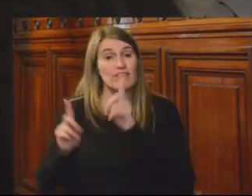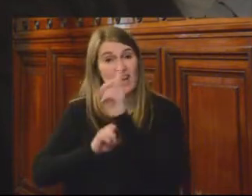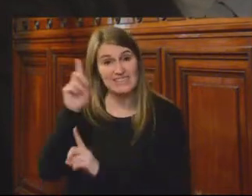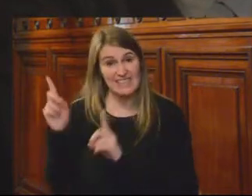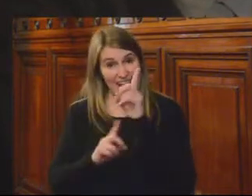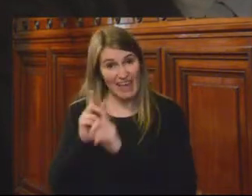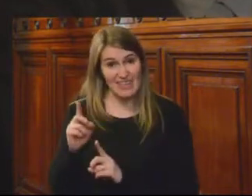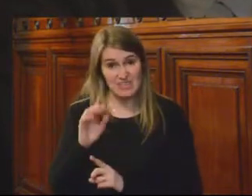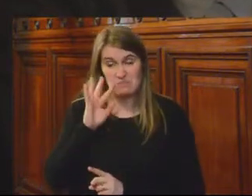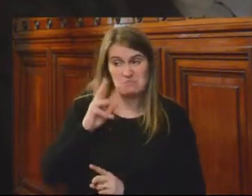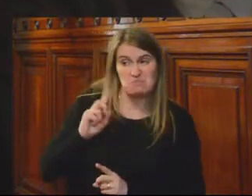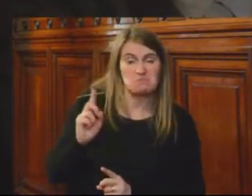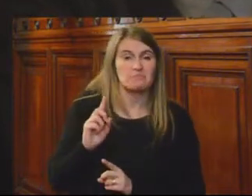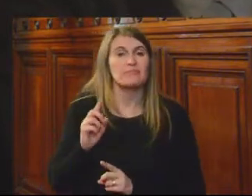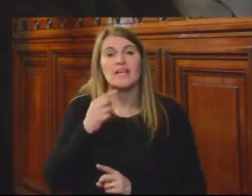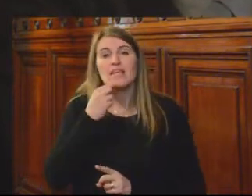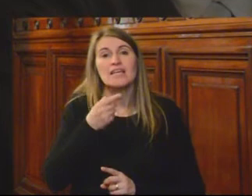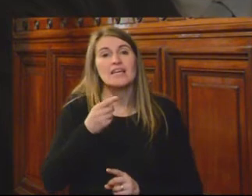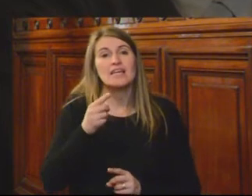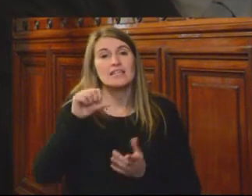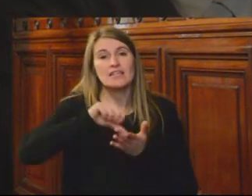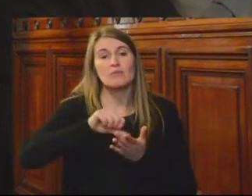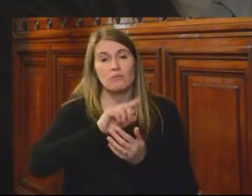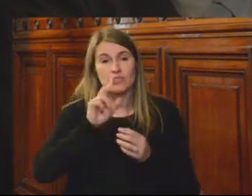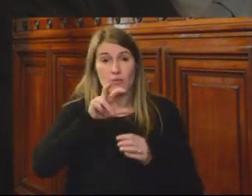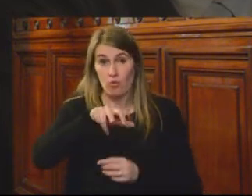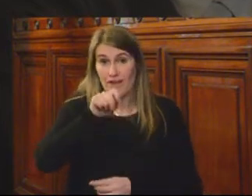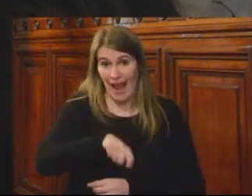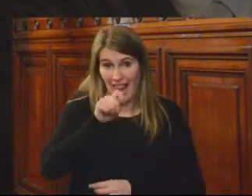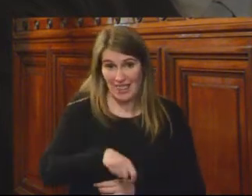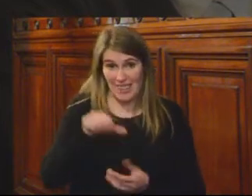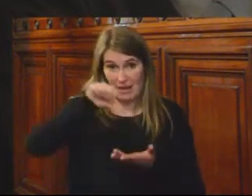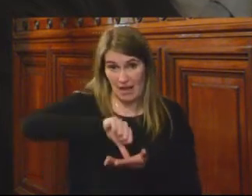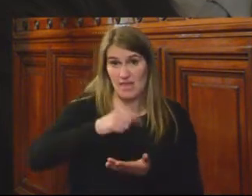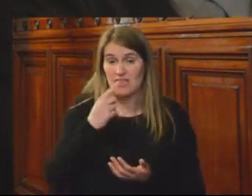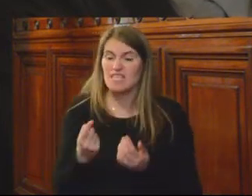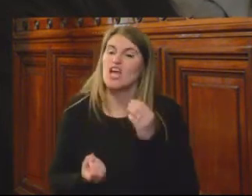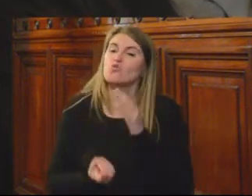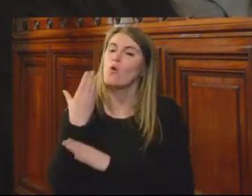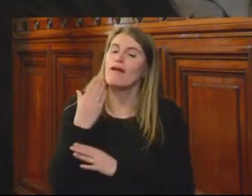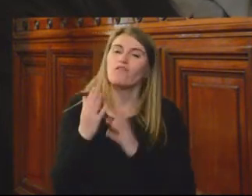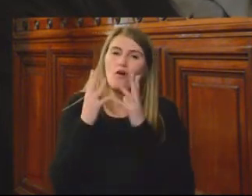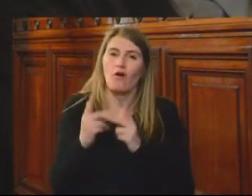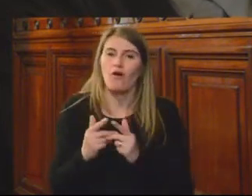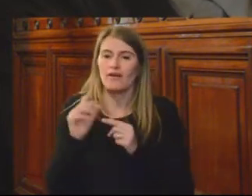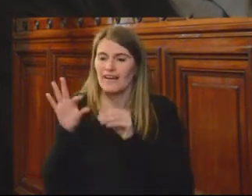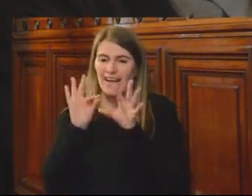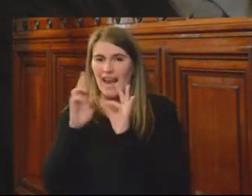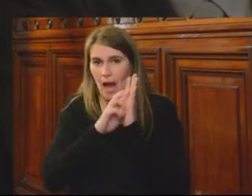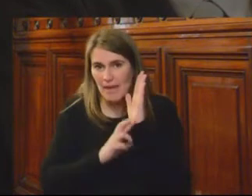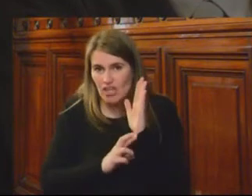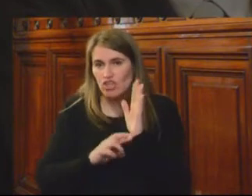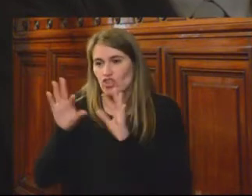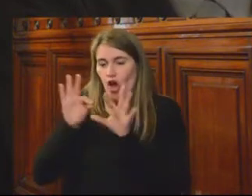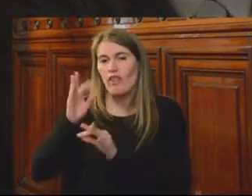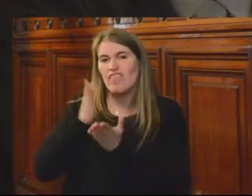desconocido una decisión del más alto tribunal del país, dictada en 2011, que ordena la elaboración de un nuevo reglamento de elecciones universitarias que permita la igualdad de derecho al